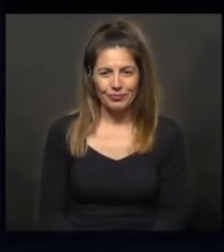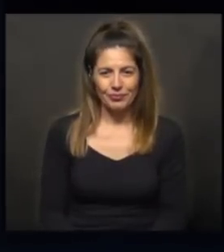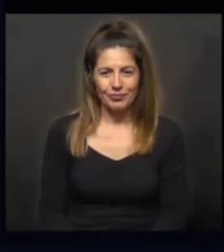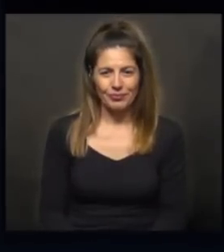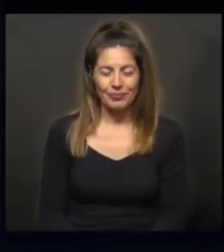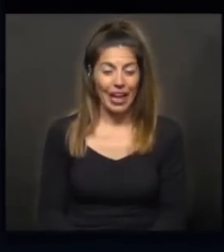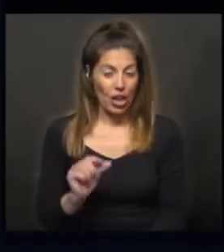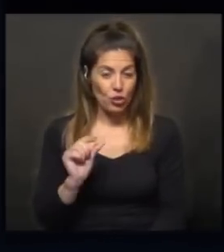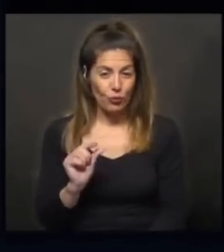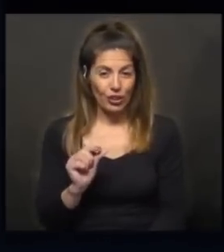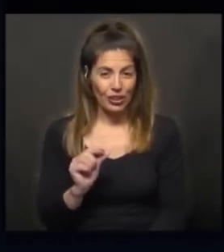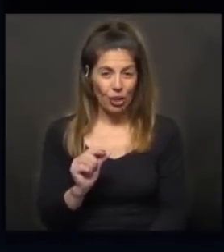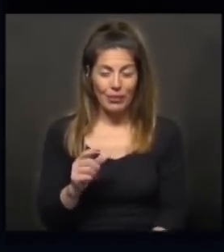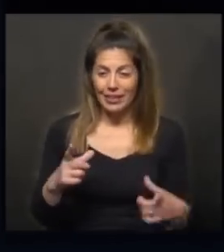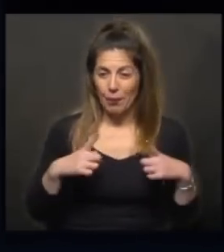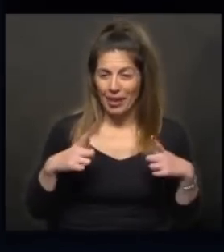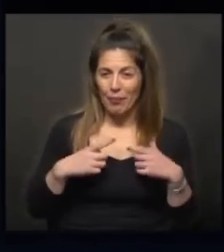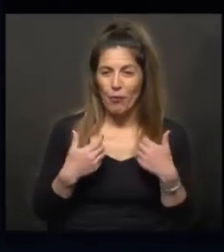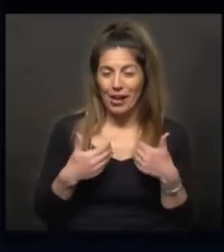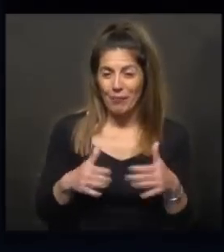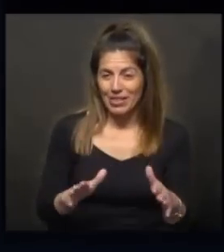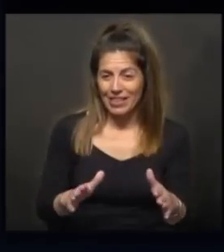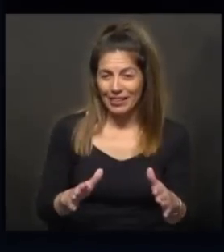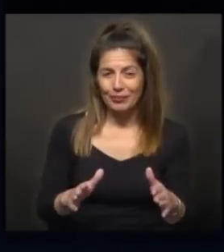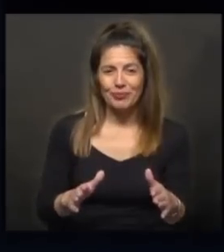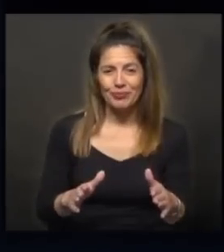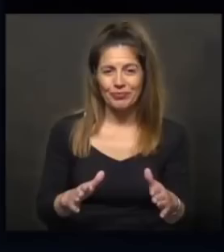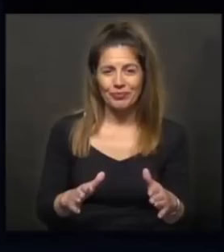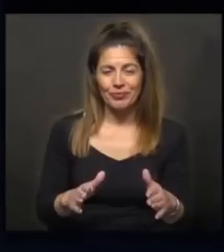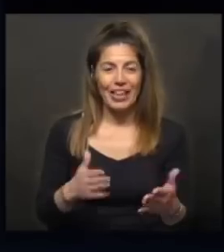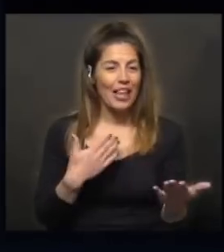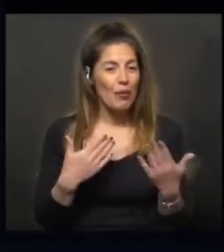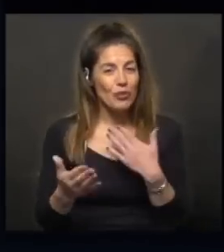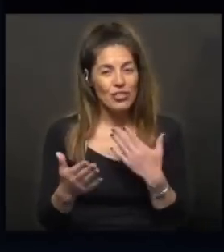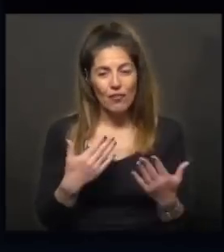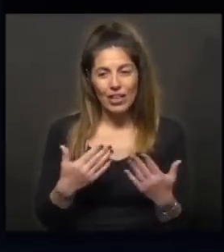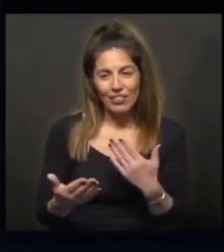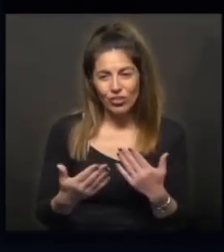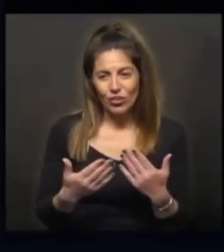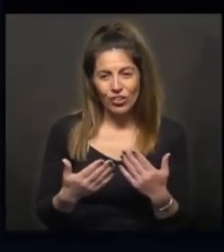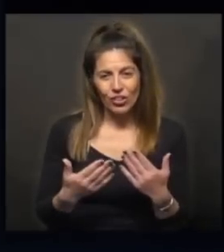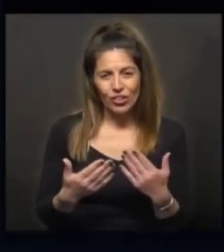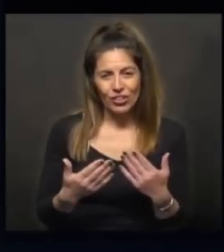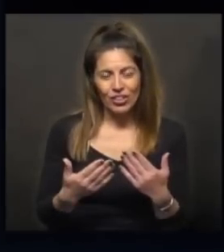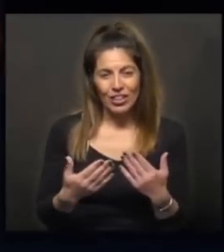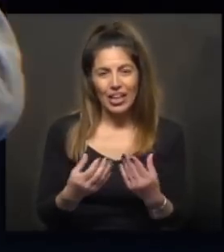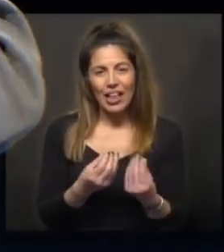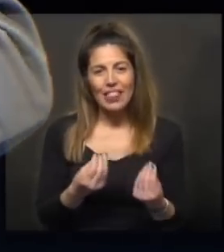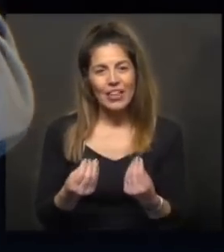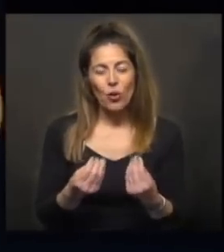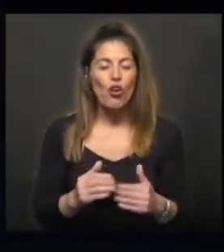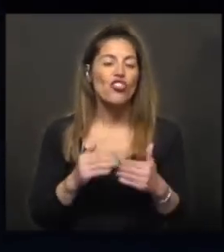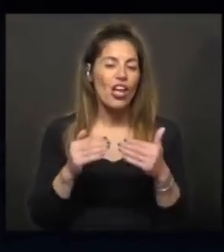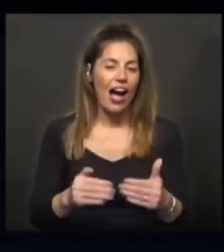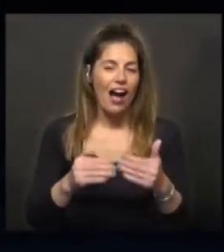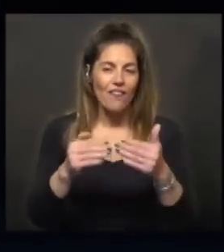hace un rato mientras estábamos esperando para empezar este estábamos hablando de de bueno está de como de todos los